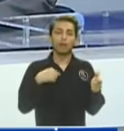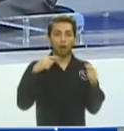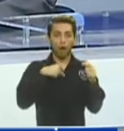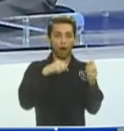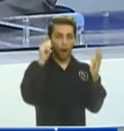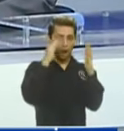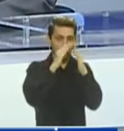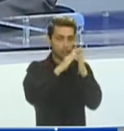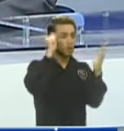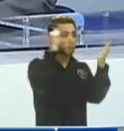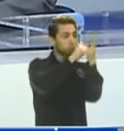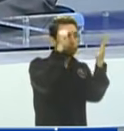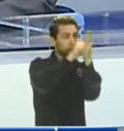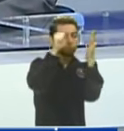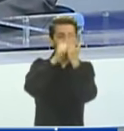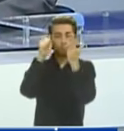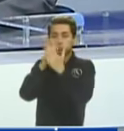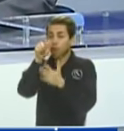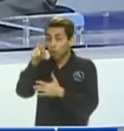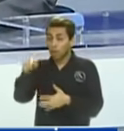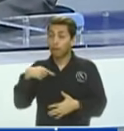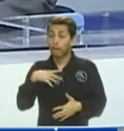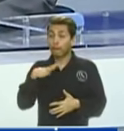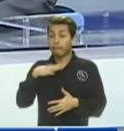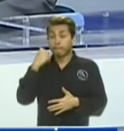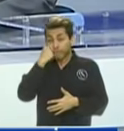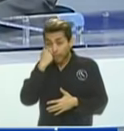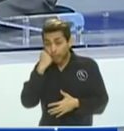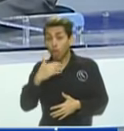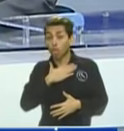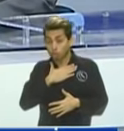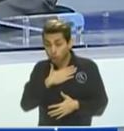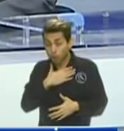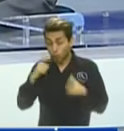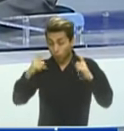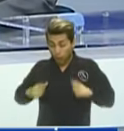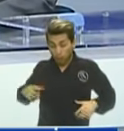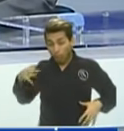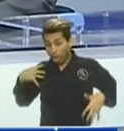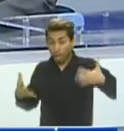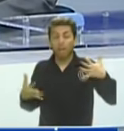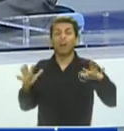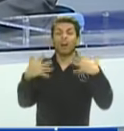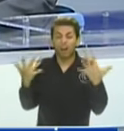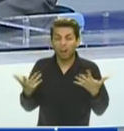fiebre? ¿Tiene tos? ¿Tiene dolor de cuerpo? ¿No tiene ninguno de esos,